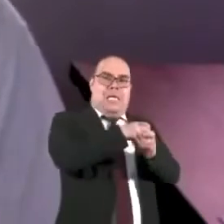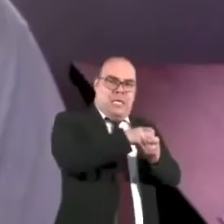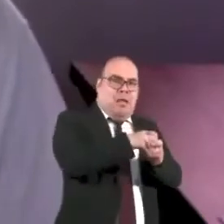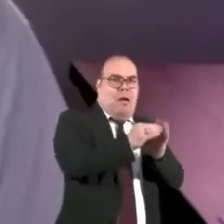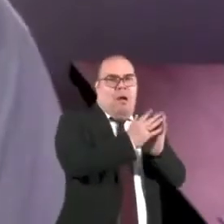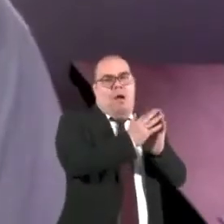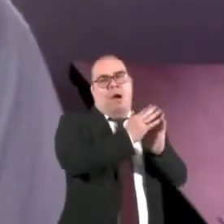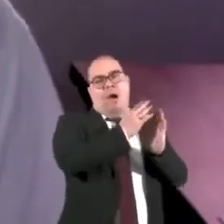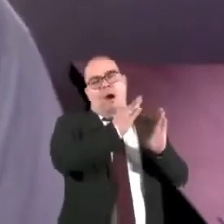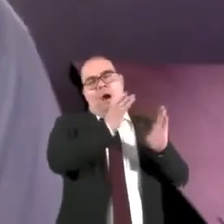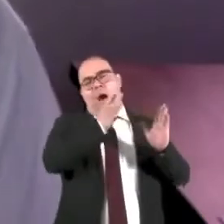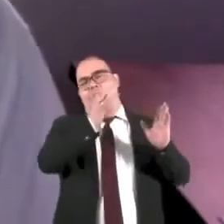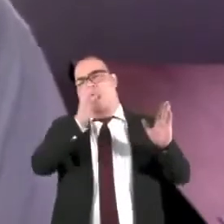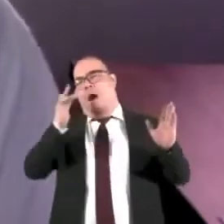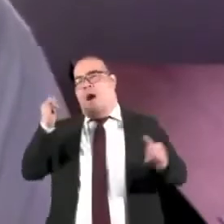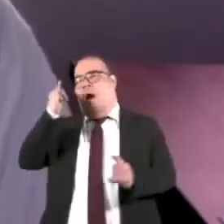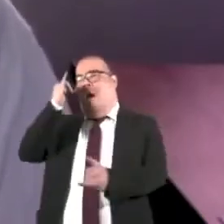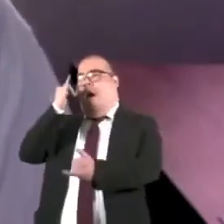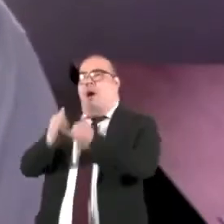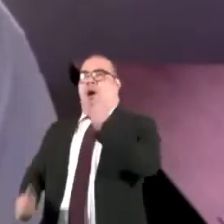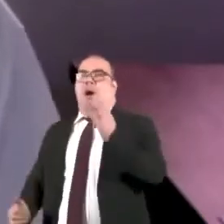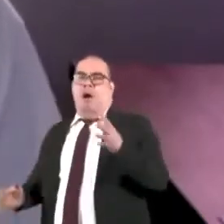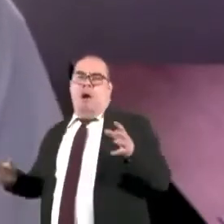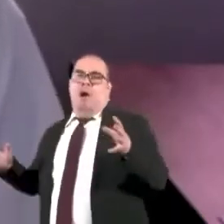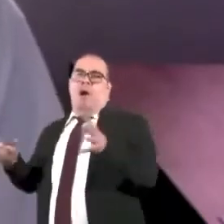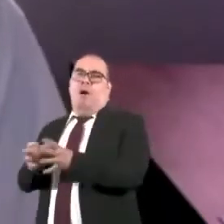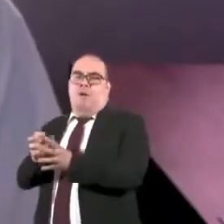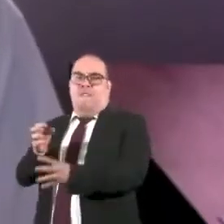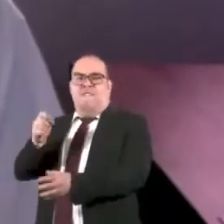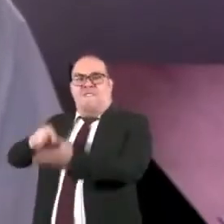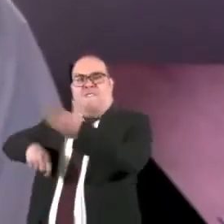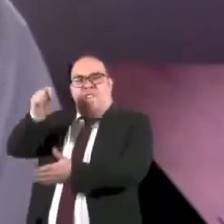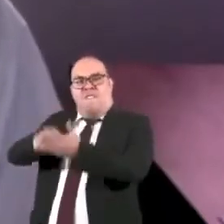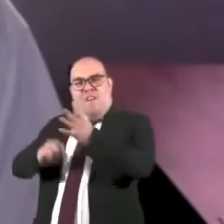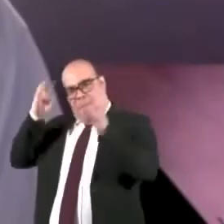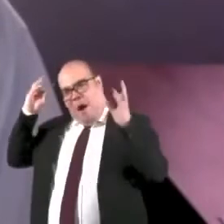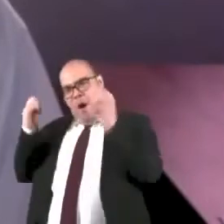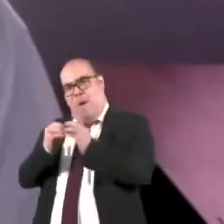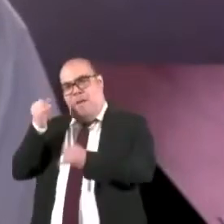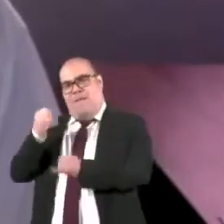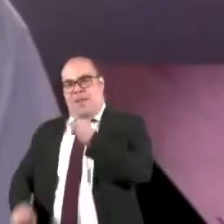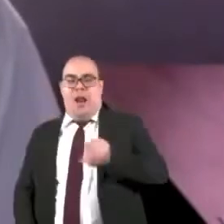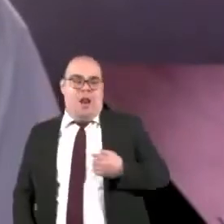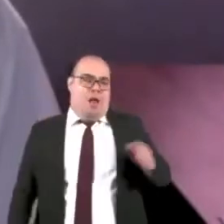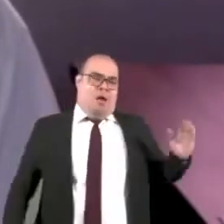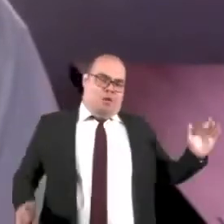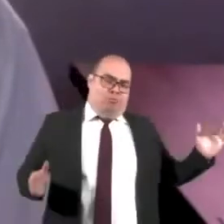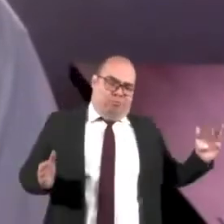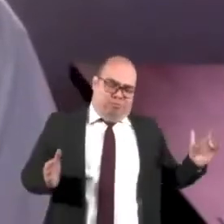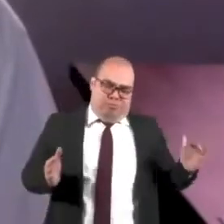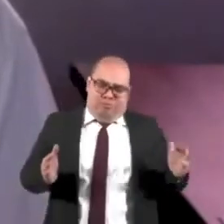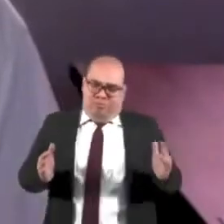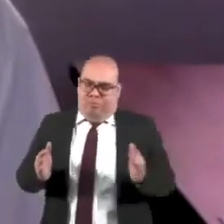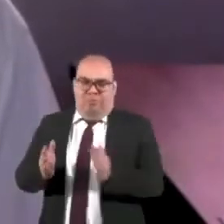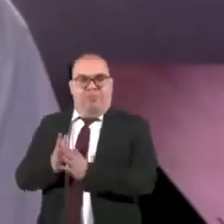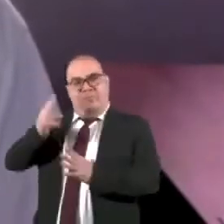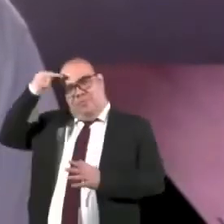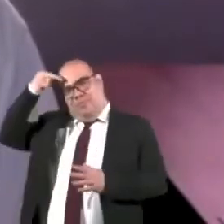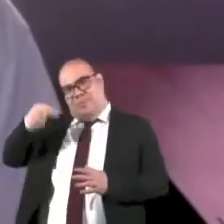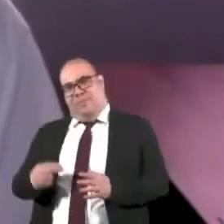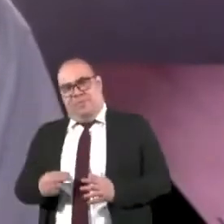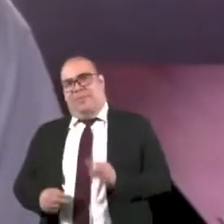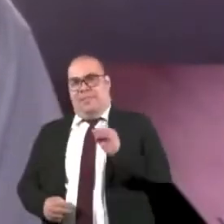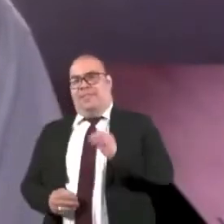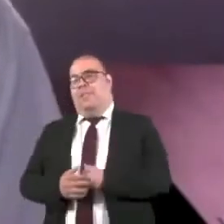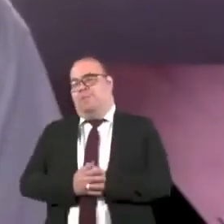hasta la firma del acuerdo final, estuve en esas zonas. Ese es como mi recorrido, mi trayectoria,